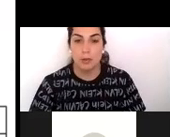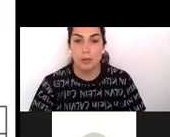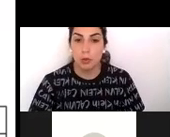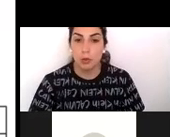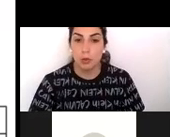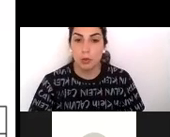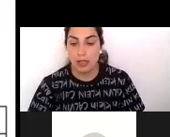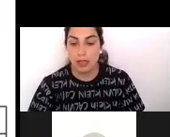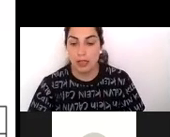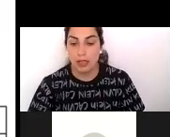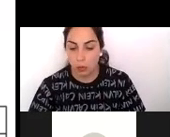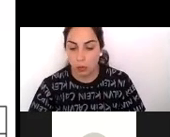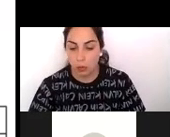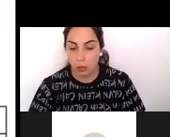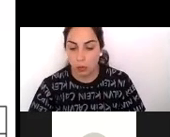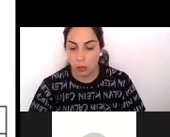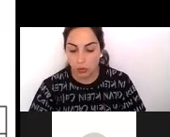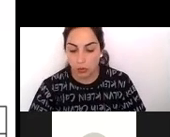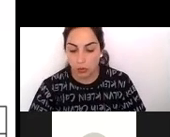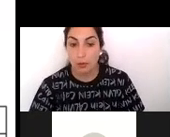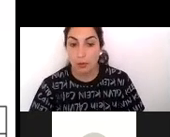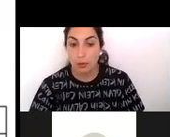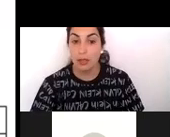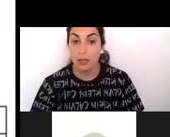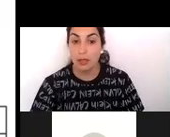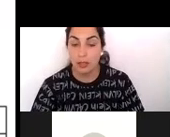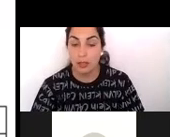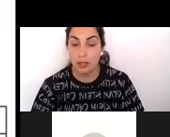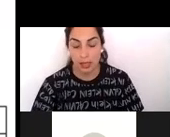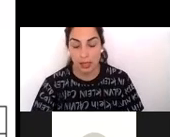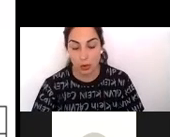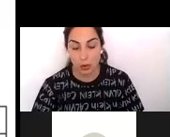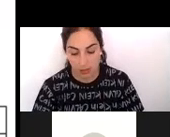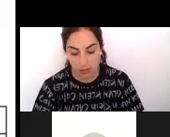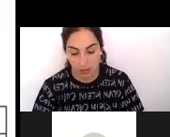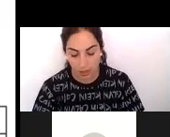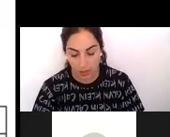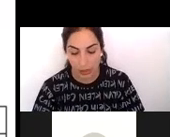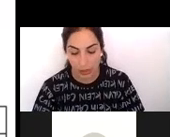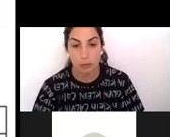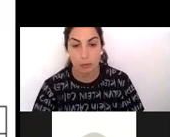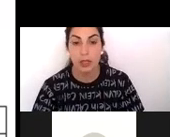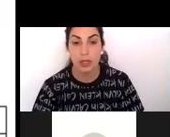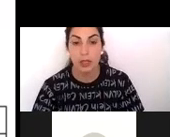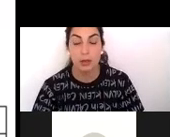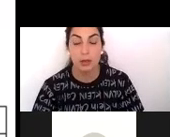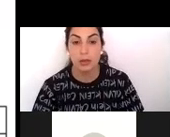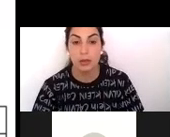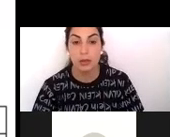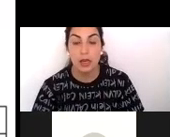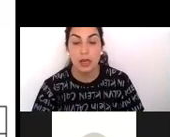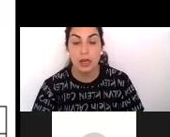principalmente utiliza un lenguaje más coloquial, que lo hace, por ejemplo, el